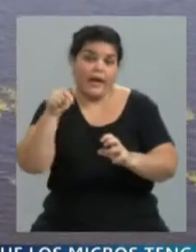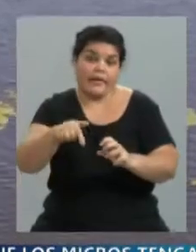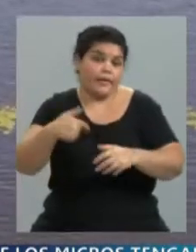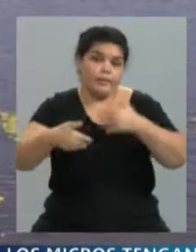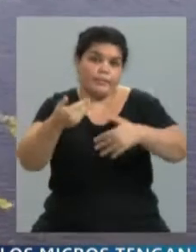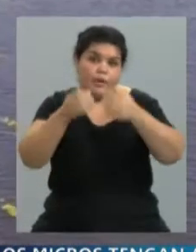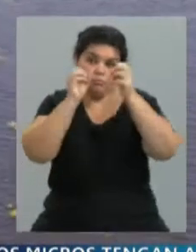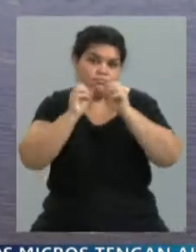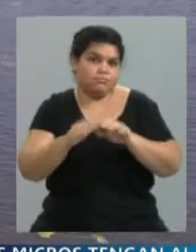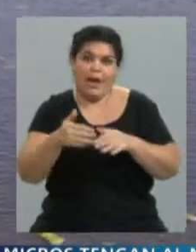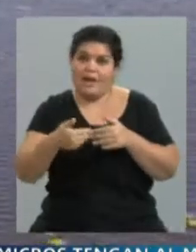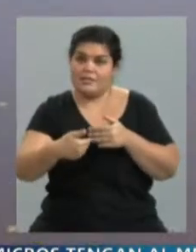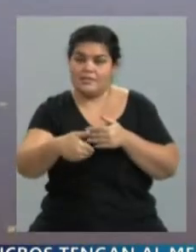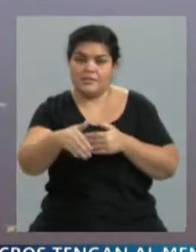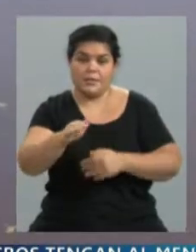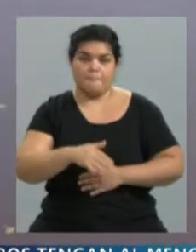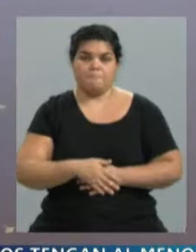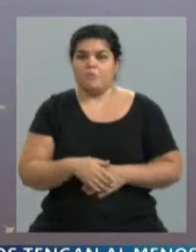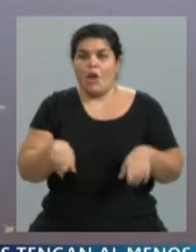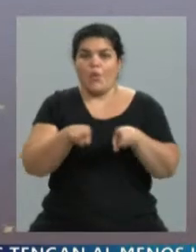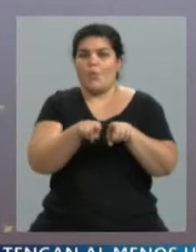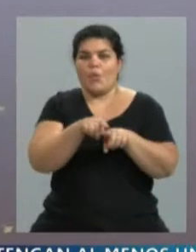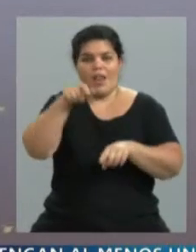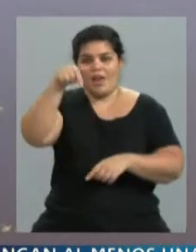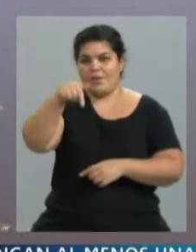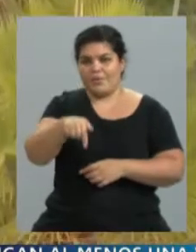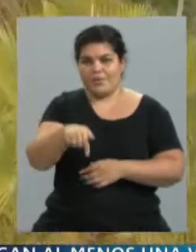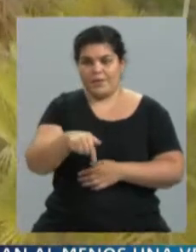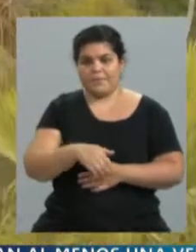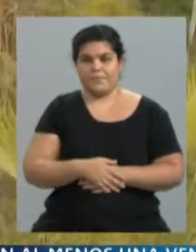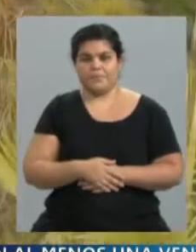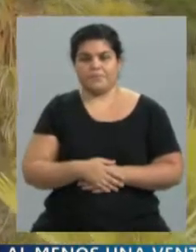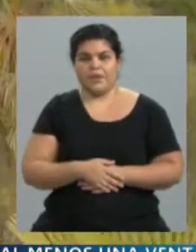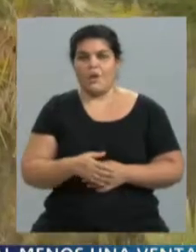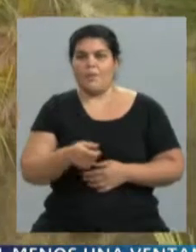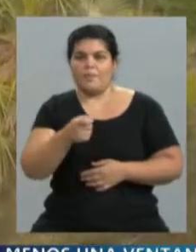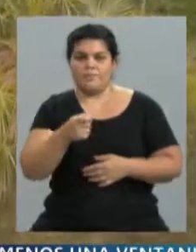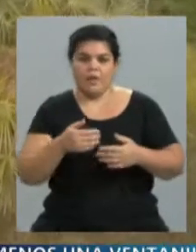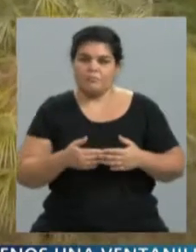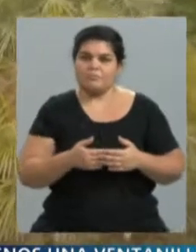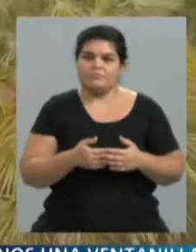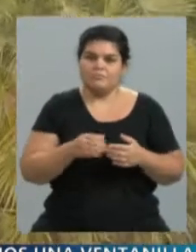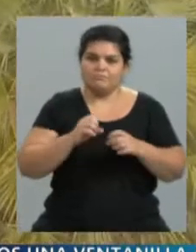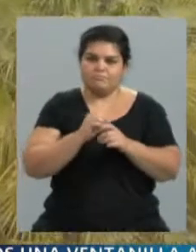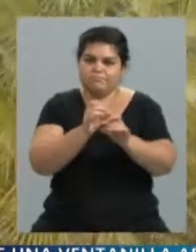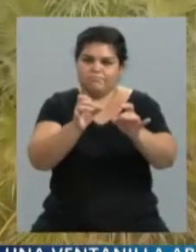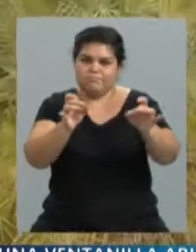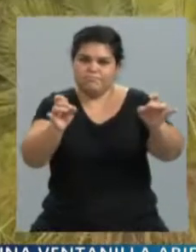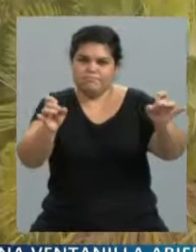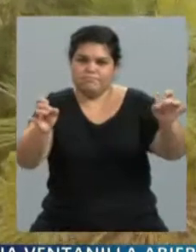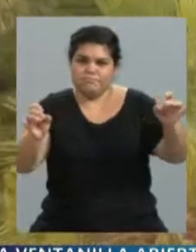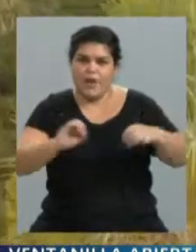cuestiones fortuitas que pueden llegar a tener, como en este caso, digamos, la reproducción masiva de un virus que